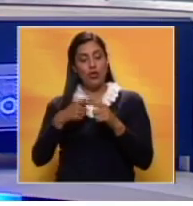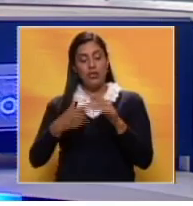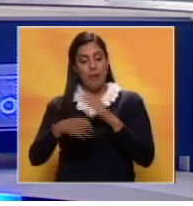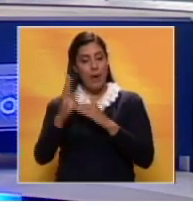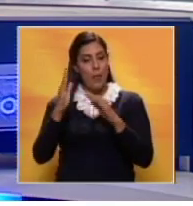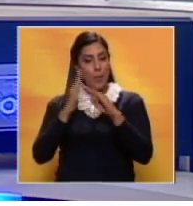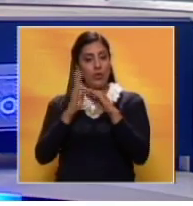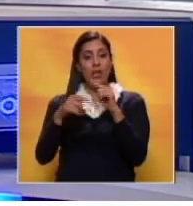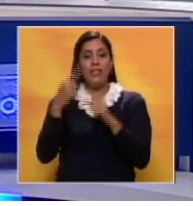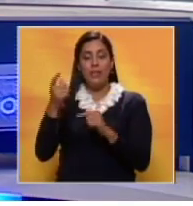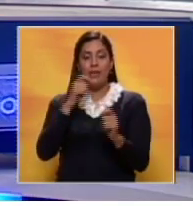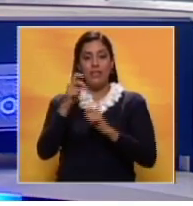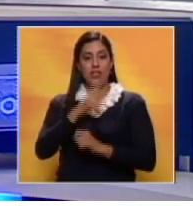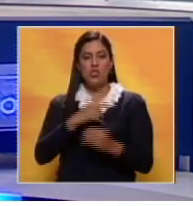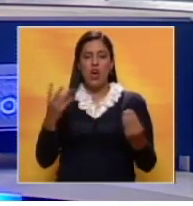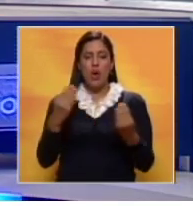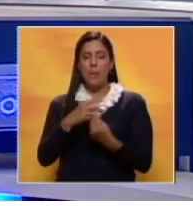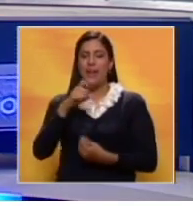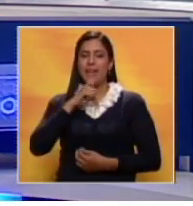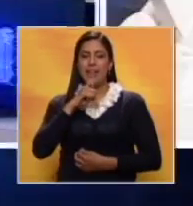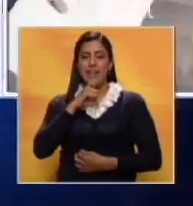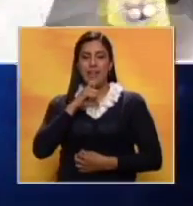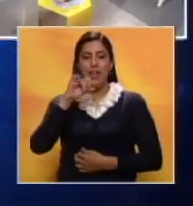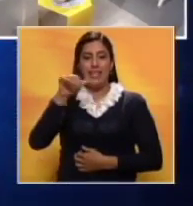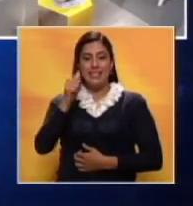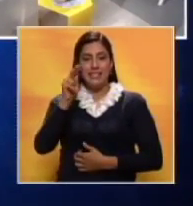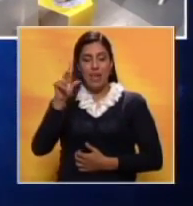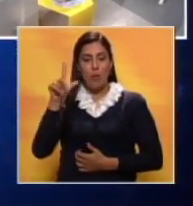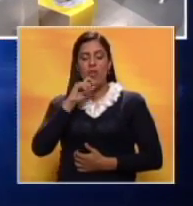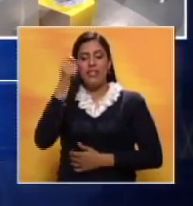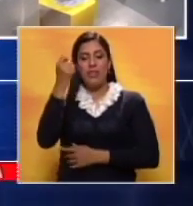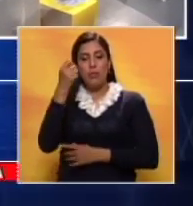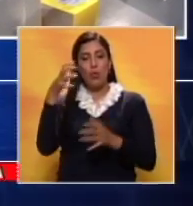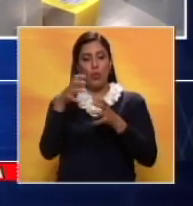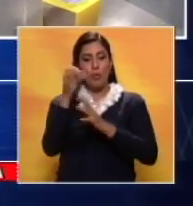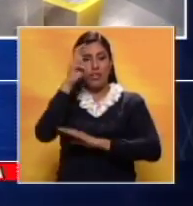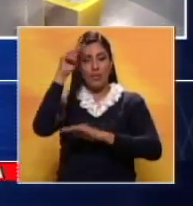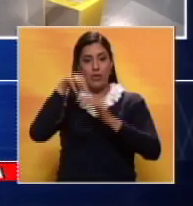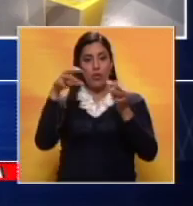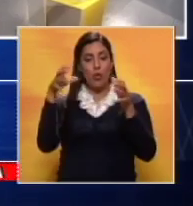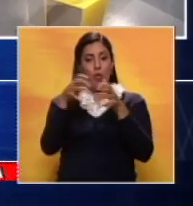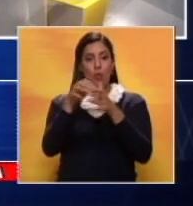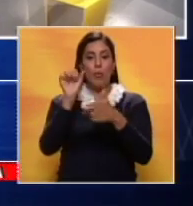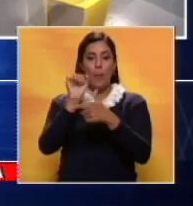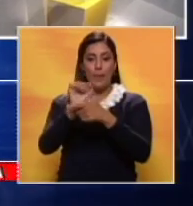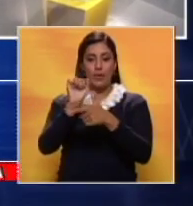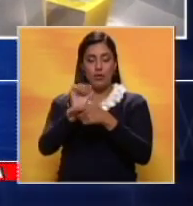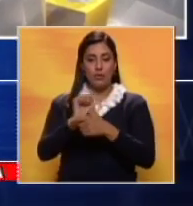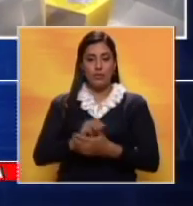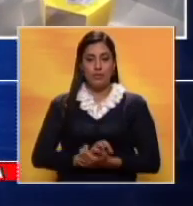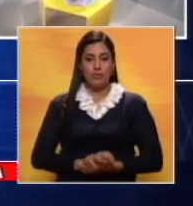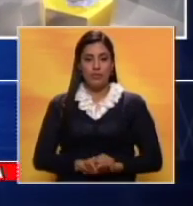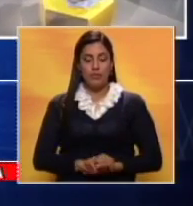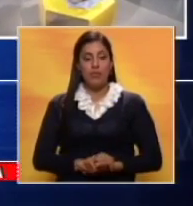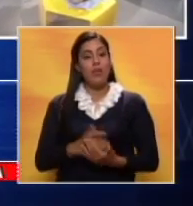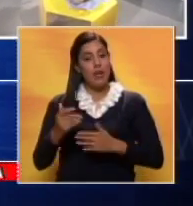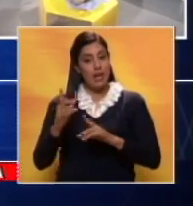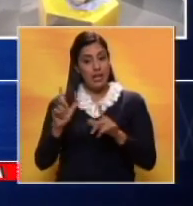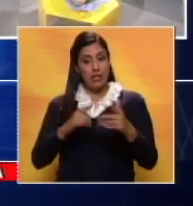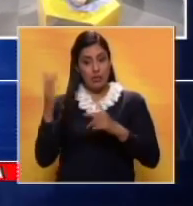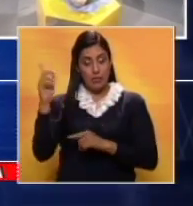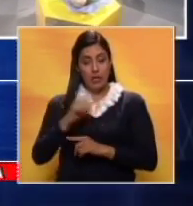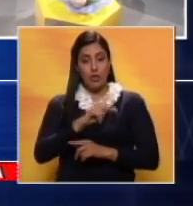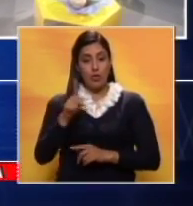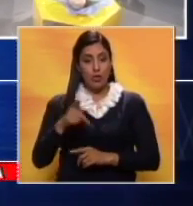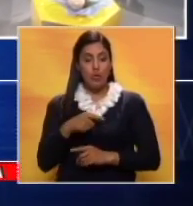a la pausa. A regreso, en la entrevista a Venevisión nos acompaña Saúl Ortega, diputado ante la Asamblea Nacional por el Partido Socialista Unido de Venezuela. Ya está aquí en el